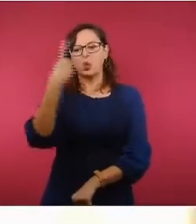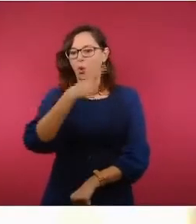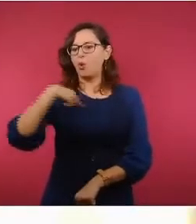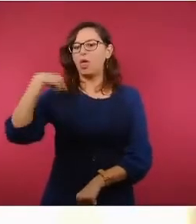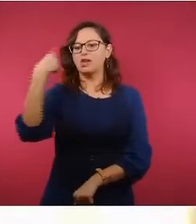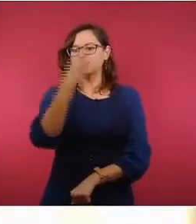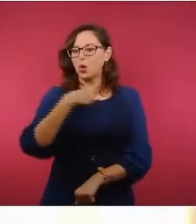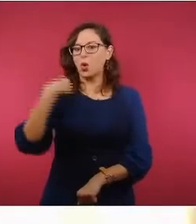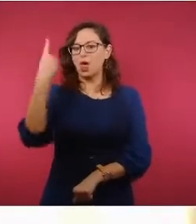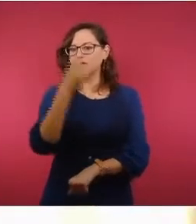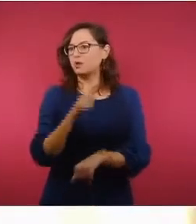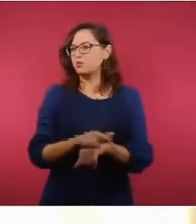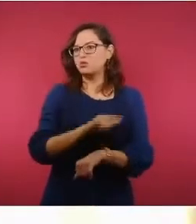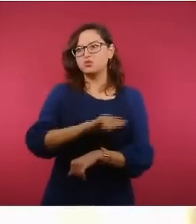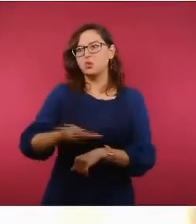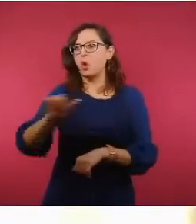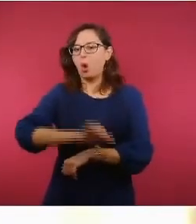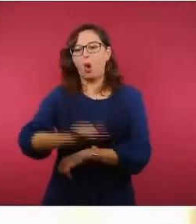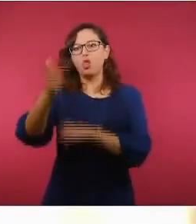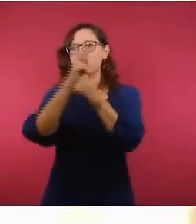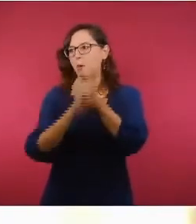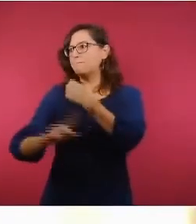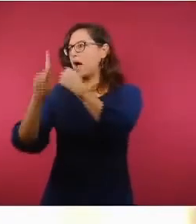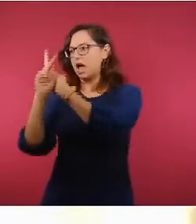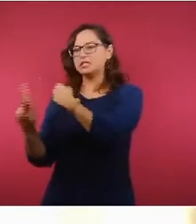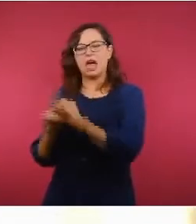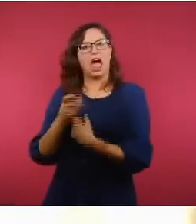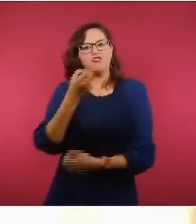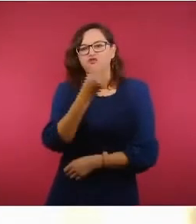Es una desproporción,